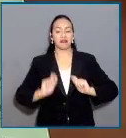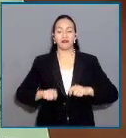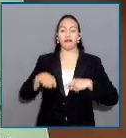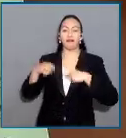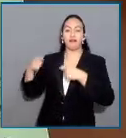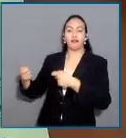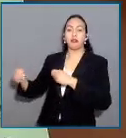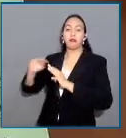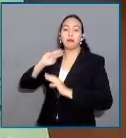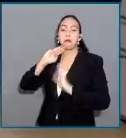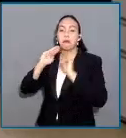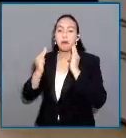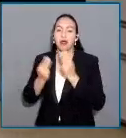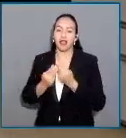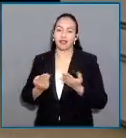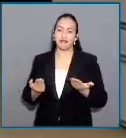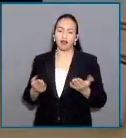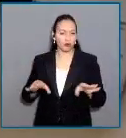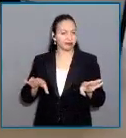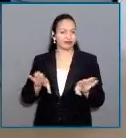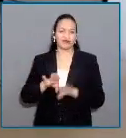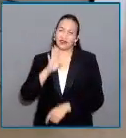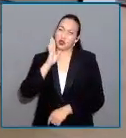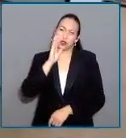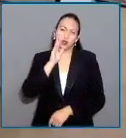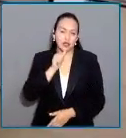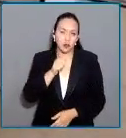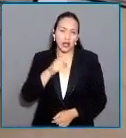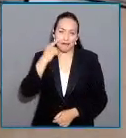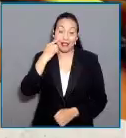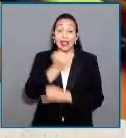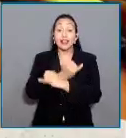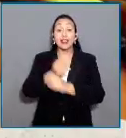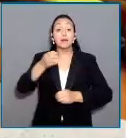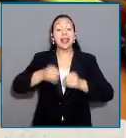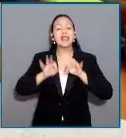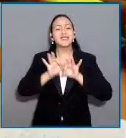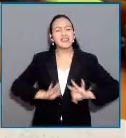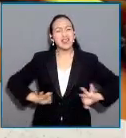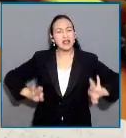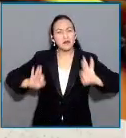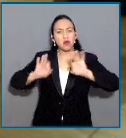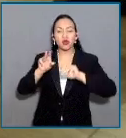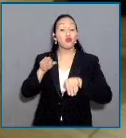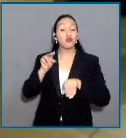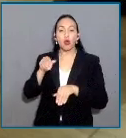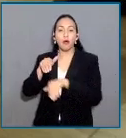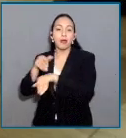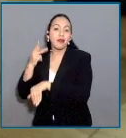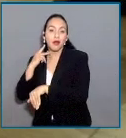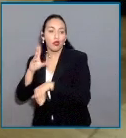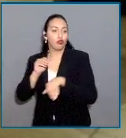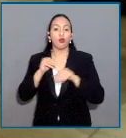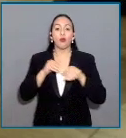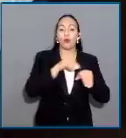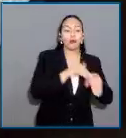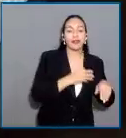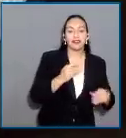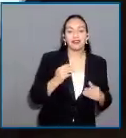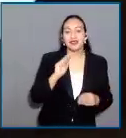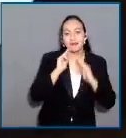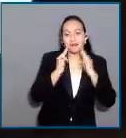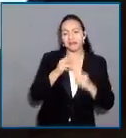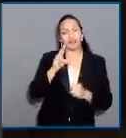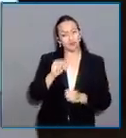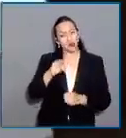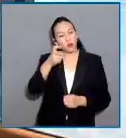la independencia judicial es el último bastión de la legalidad y el Estado de Derecho. De ahí la necesidad de cancelar dicha